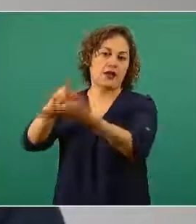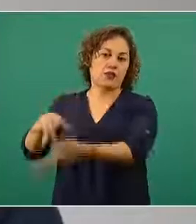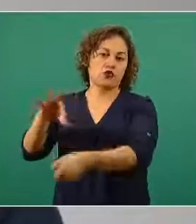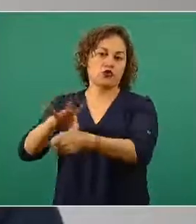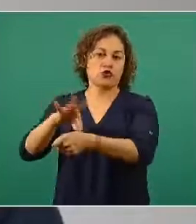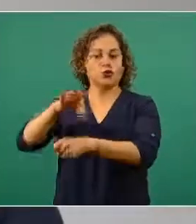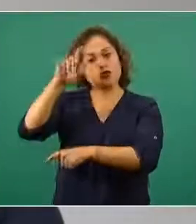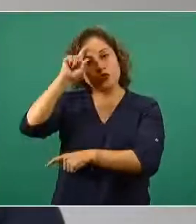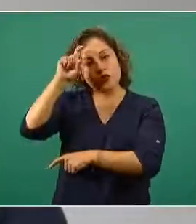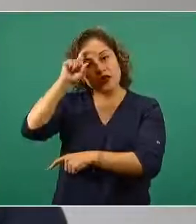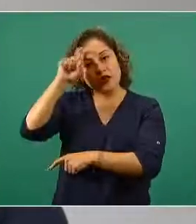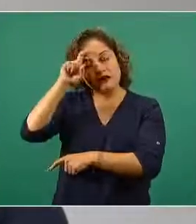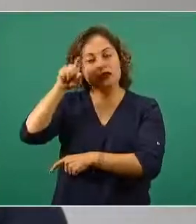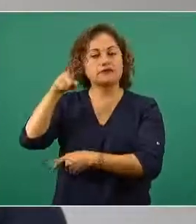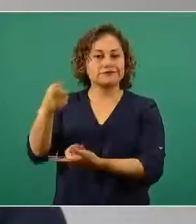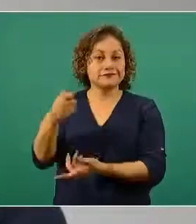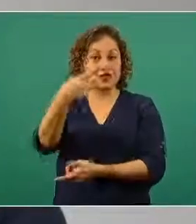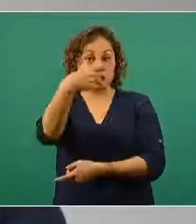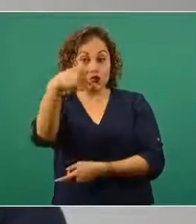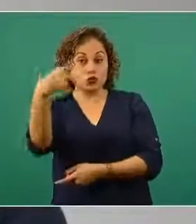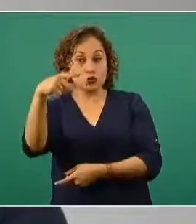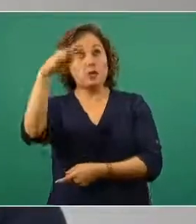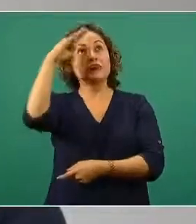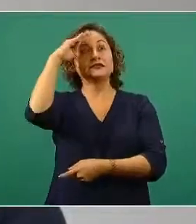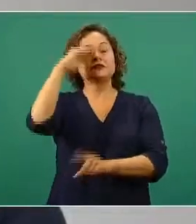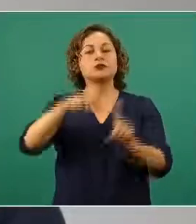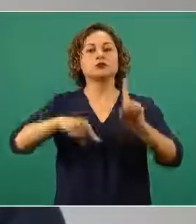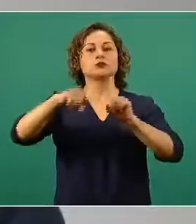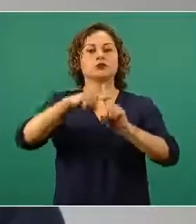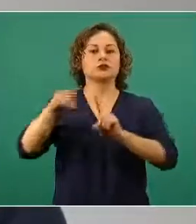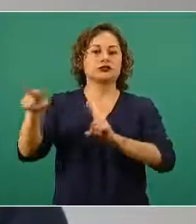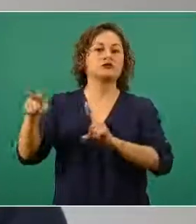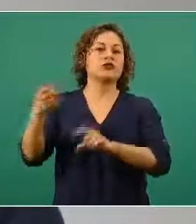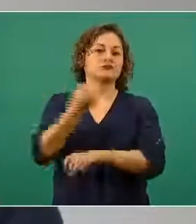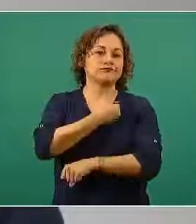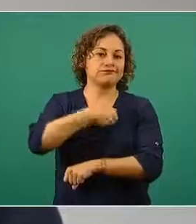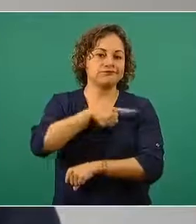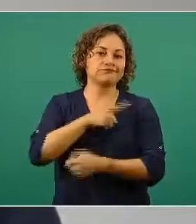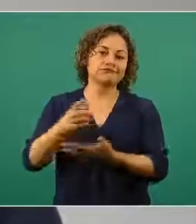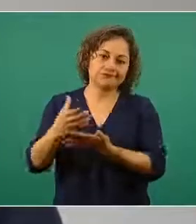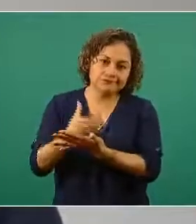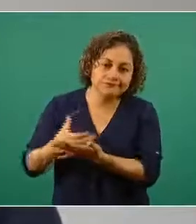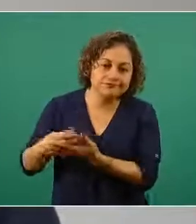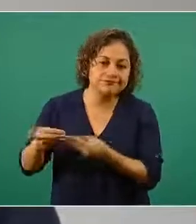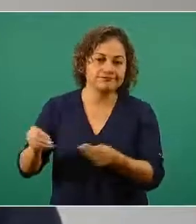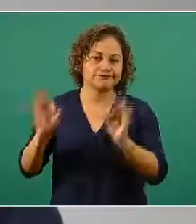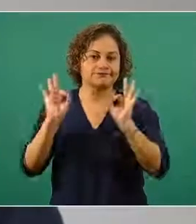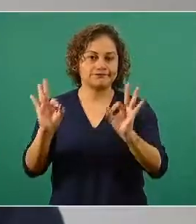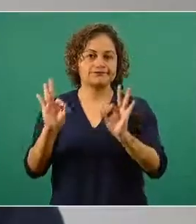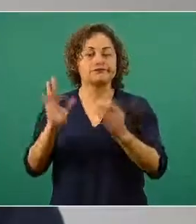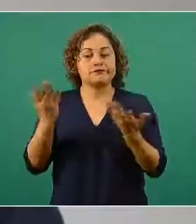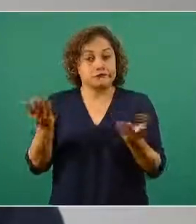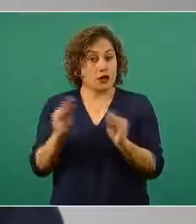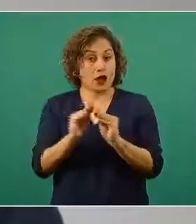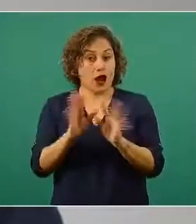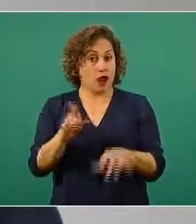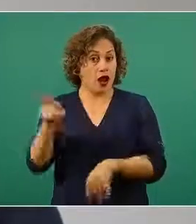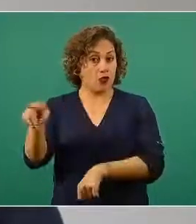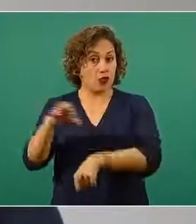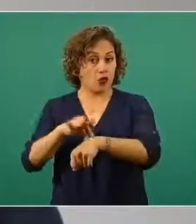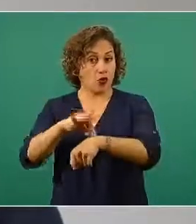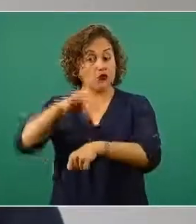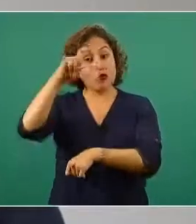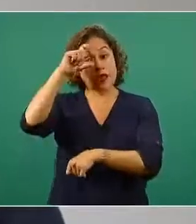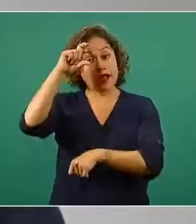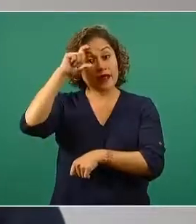sus mejores deseos de recuperación. Obviamente el doctor está en este momento en